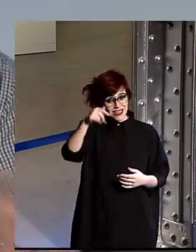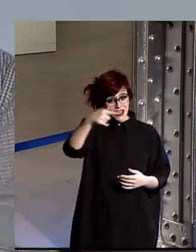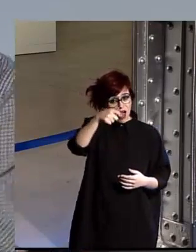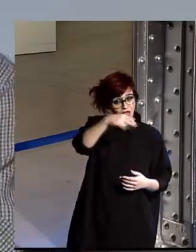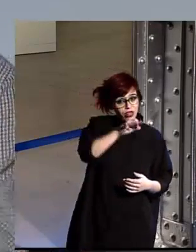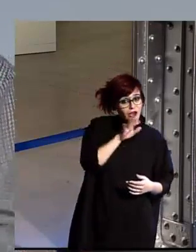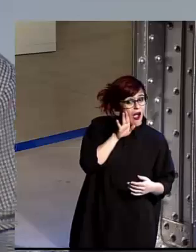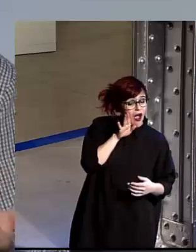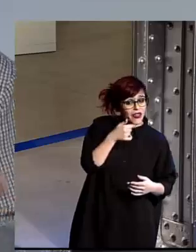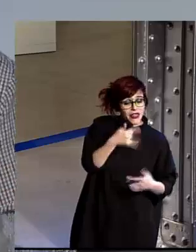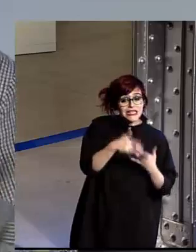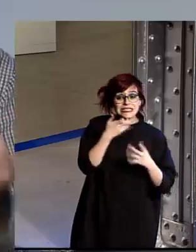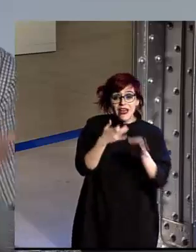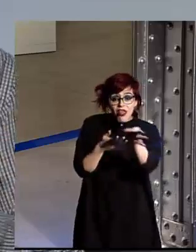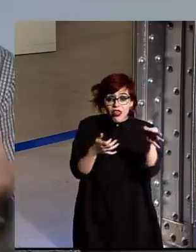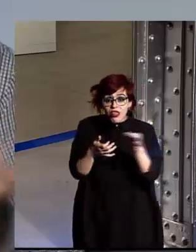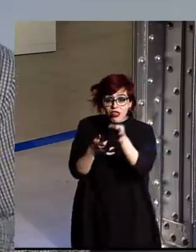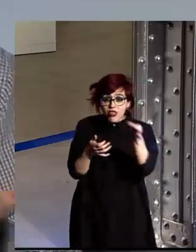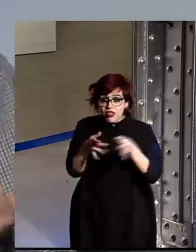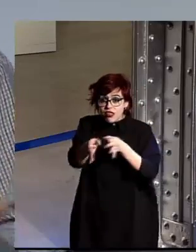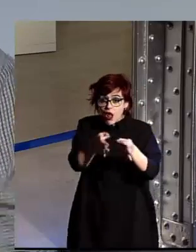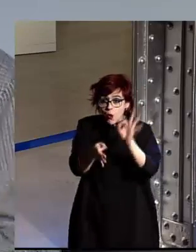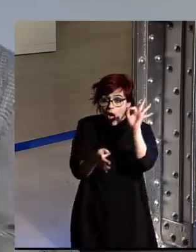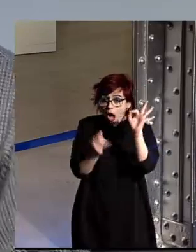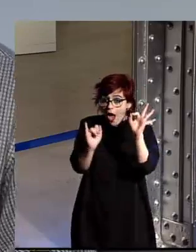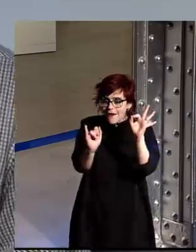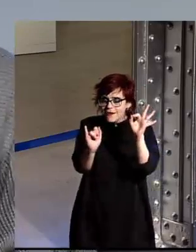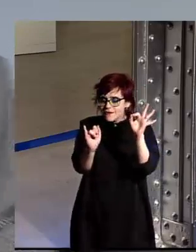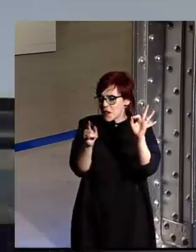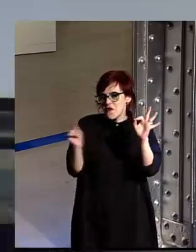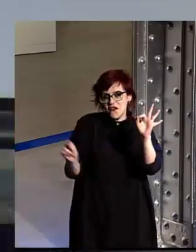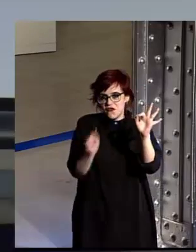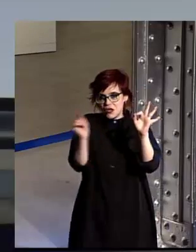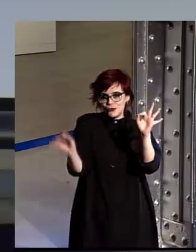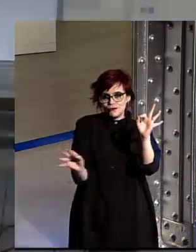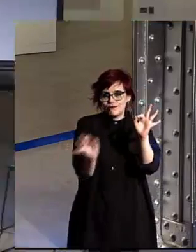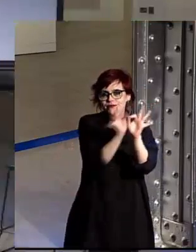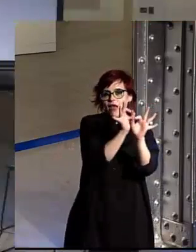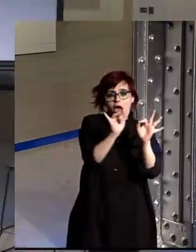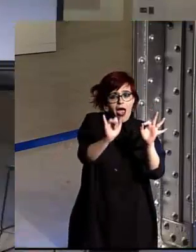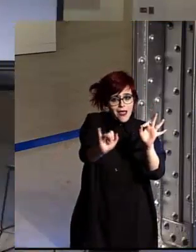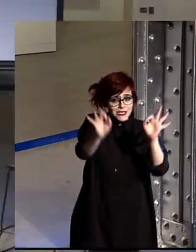una célula va a haber virus que la infectan y que están jugueteando con su genoma, entrando, saliendo, infectando a otras.